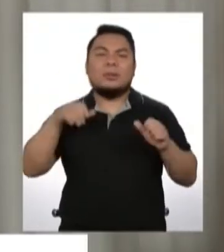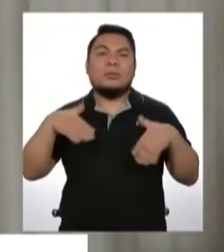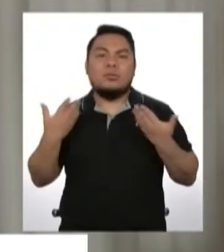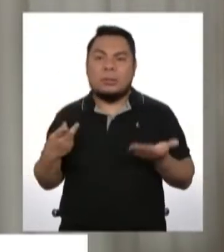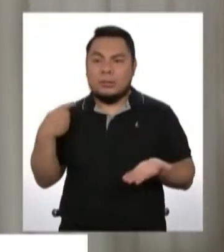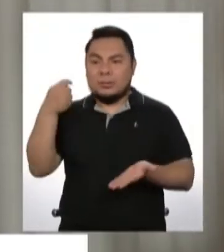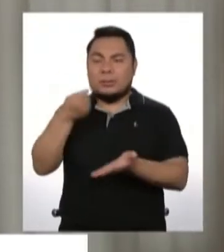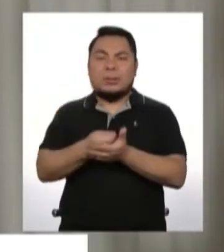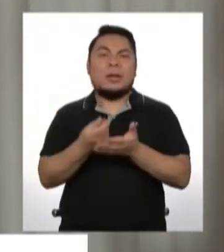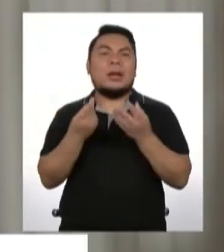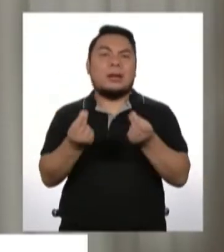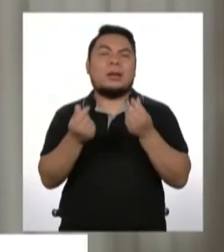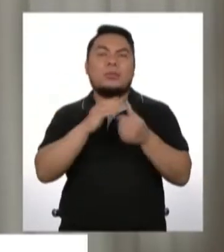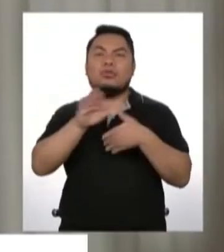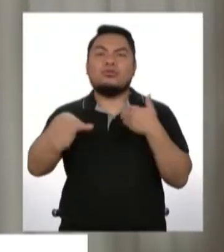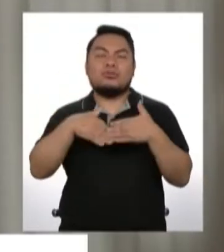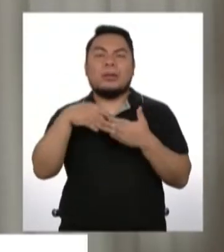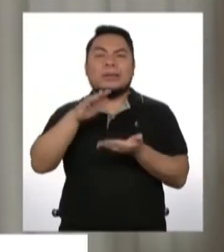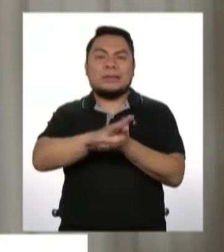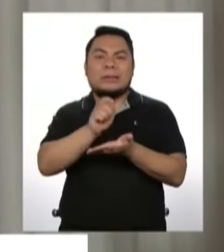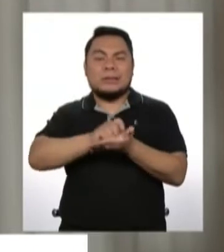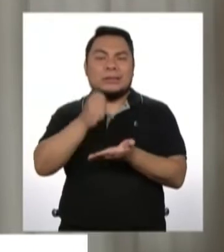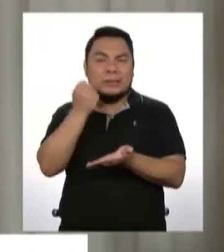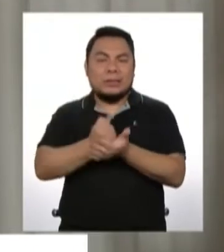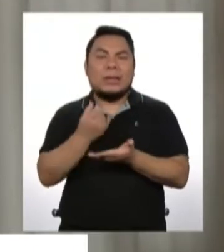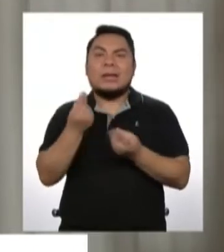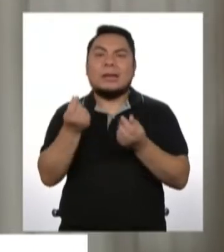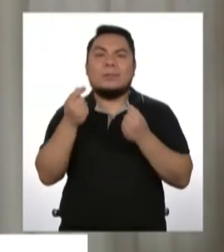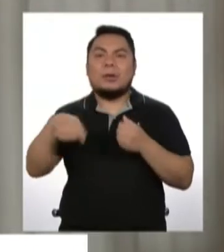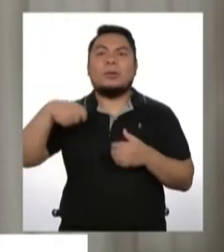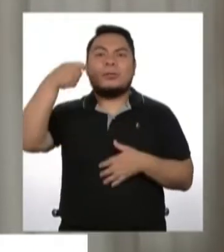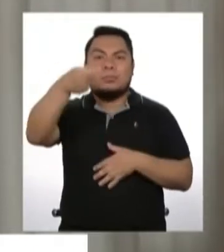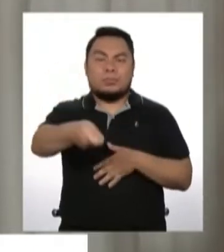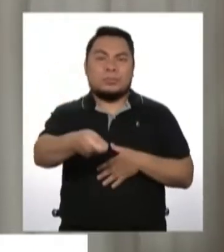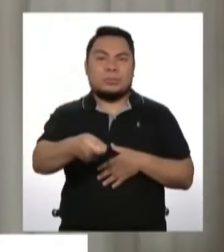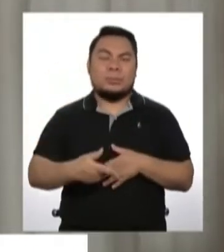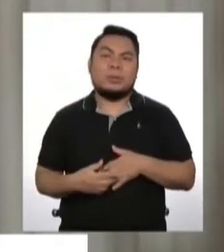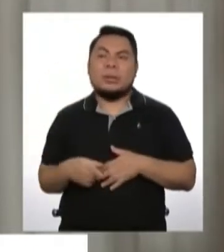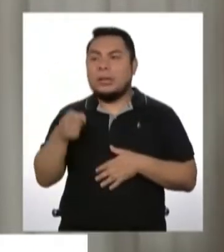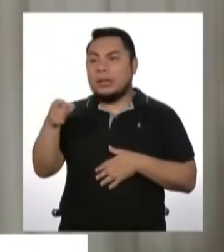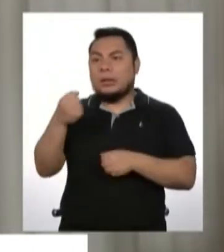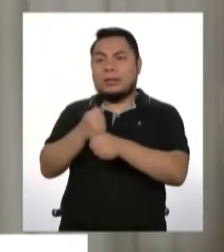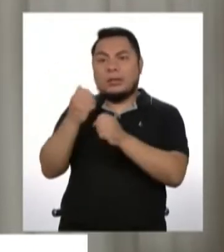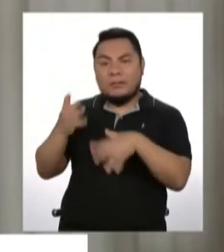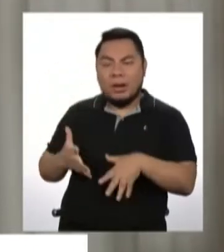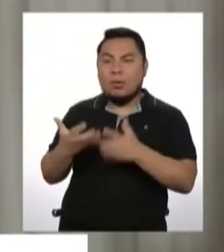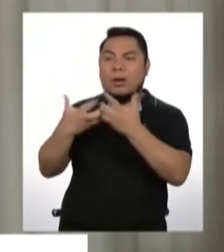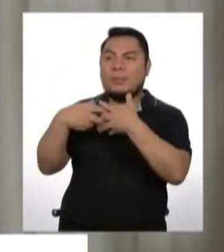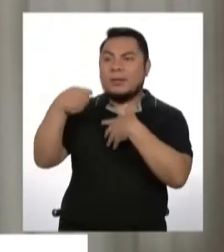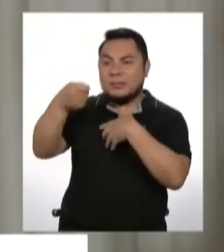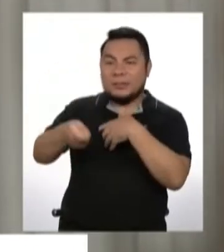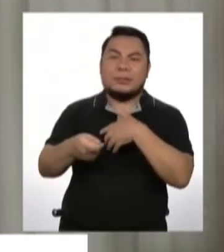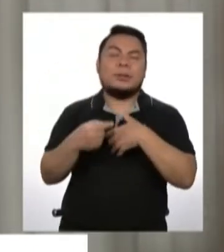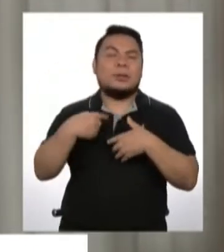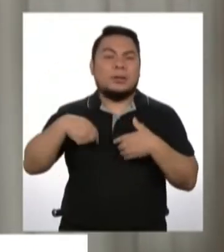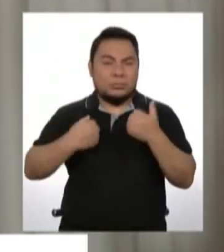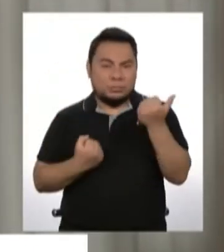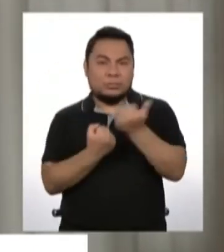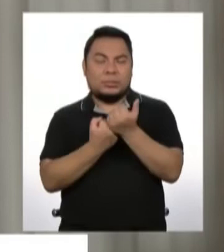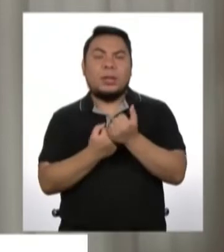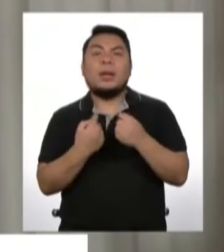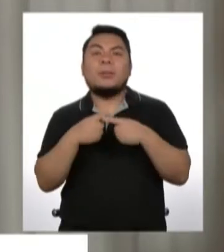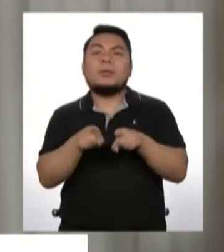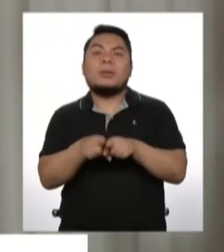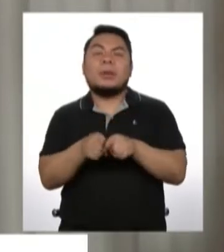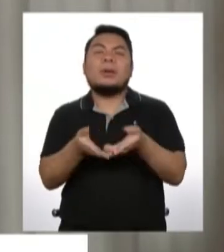celeridad a todos los trámites relacionados al pago de proveedores, órdenes de servicio, adquisiciones, nosotros también pedimos el apoyo